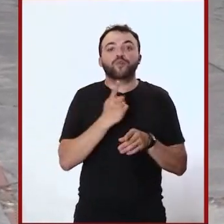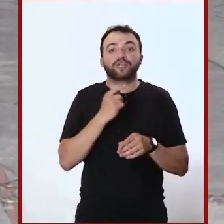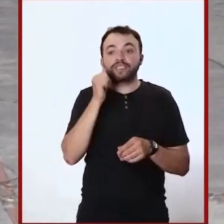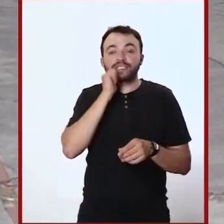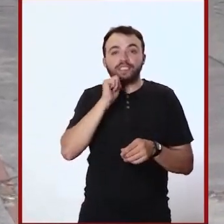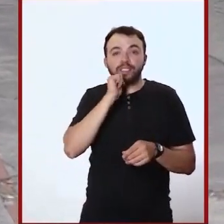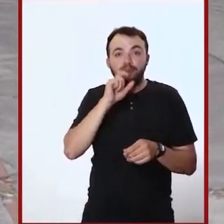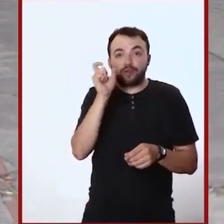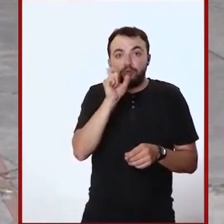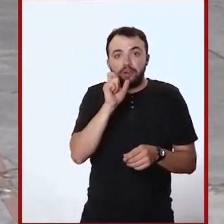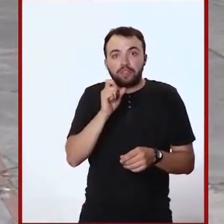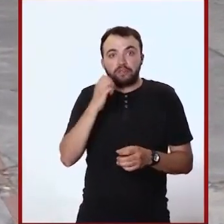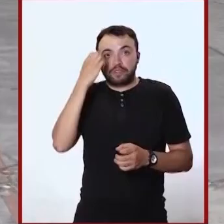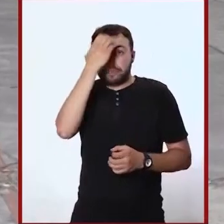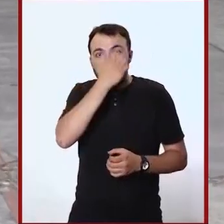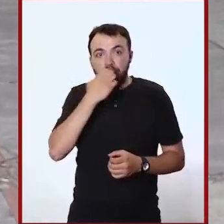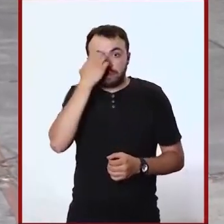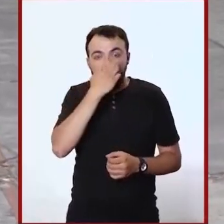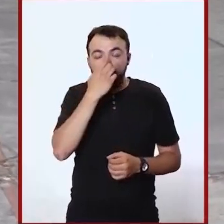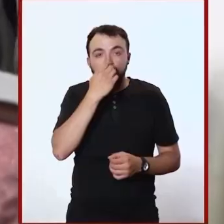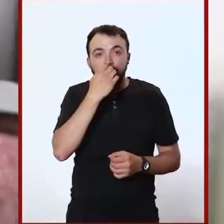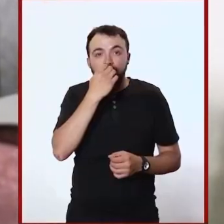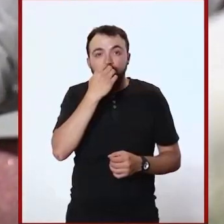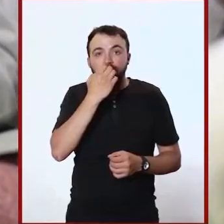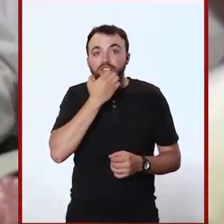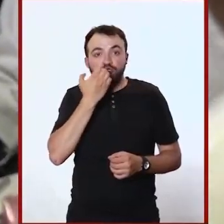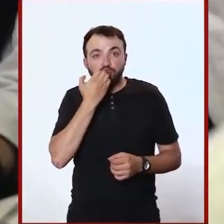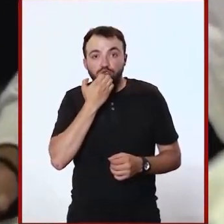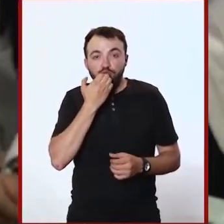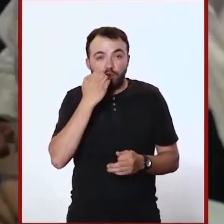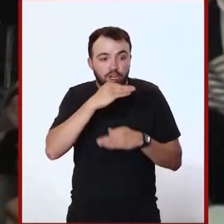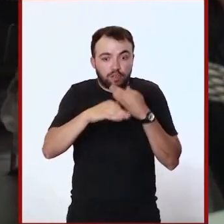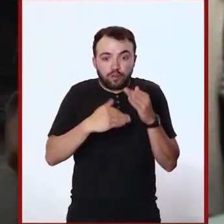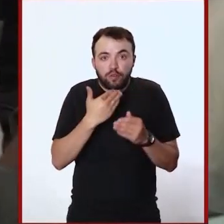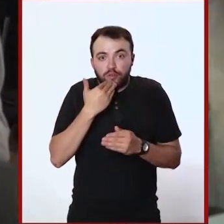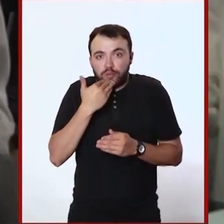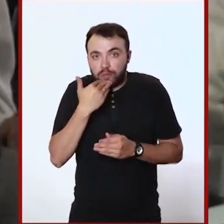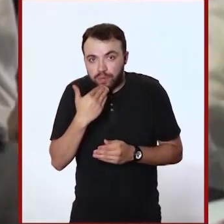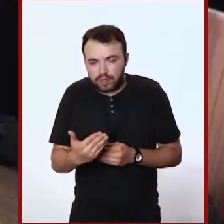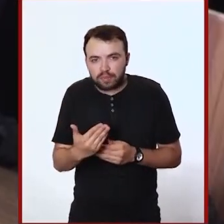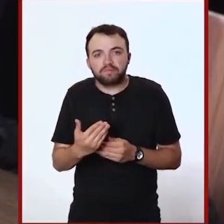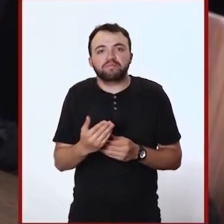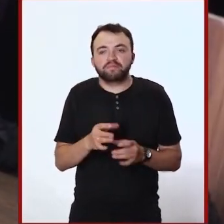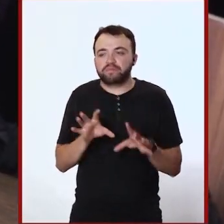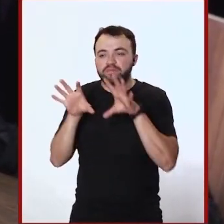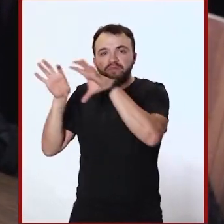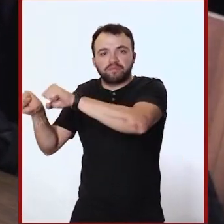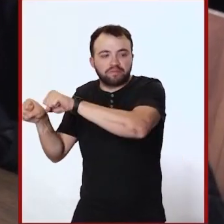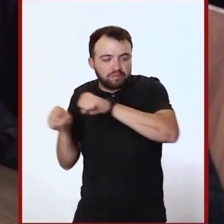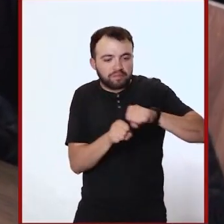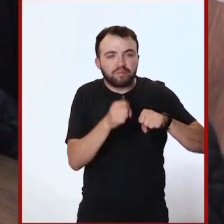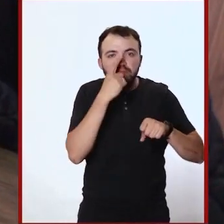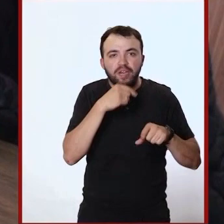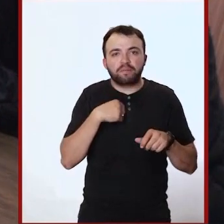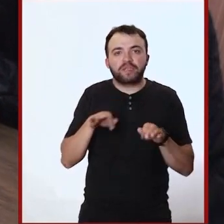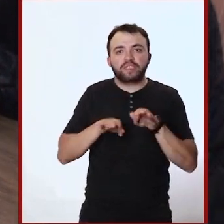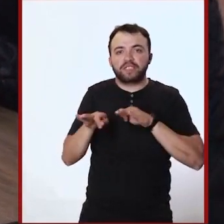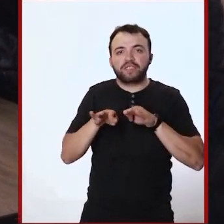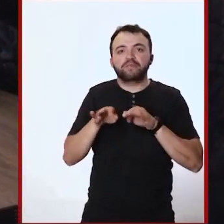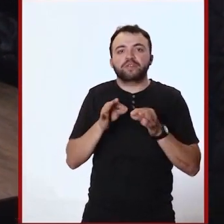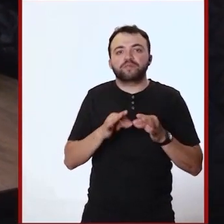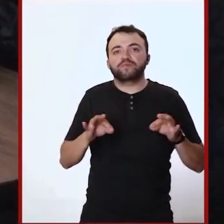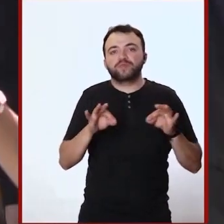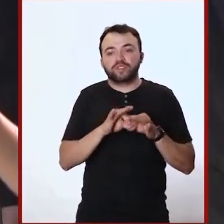¿no? Entonces, continuar con los estudios es fundamental. Sin embargo, en los planes de estudios y en educación formal, aún se deja de